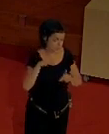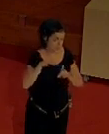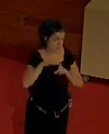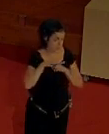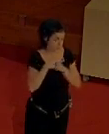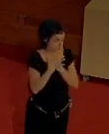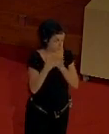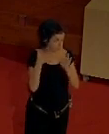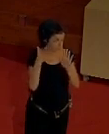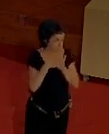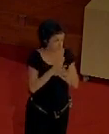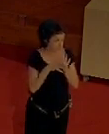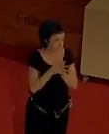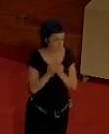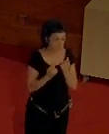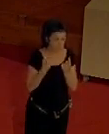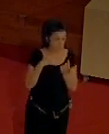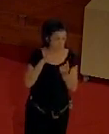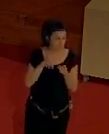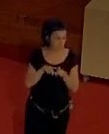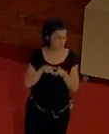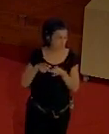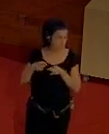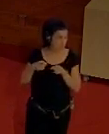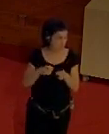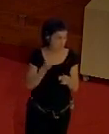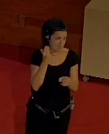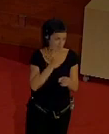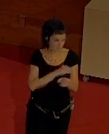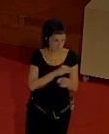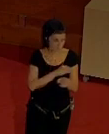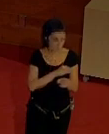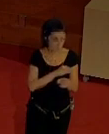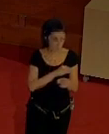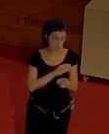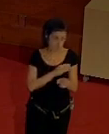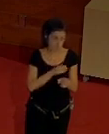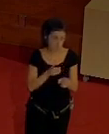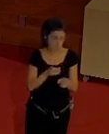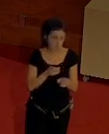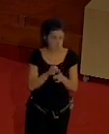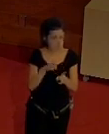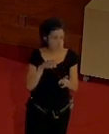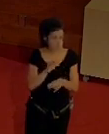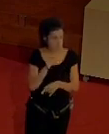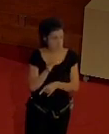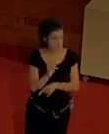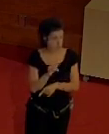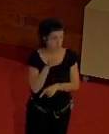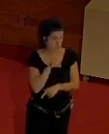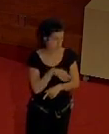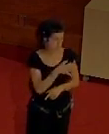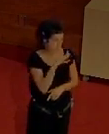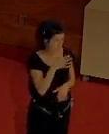algunos consideran una nueva guerra fría arranco por el punto positivo antes de amargarnos la